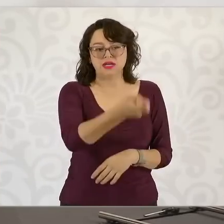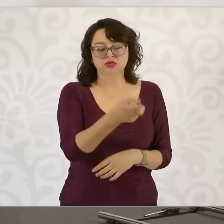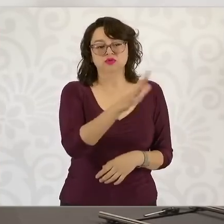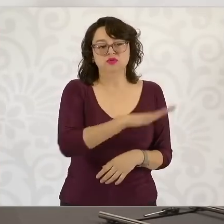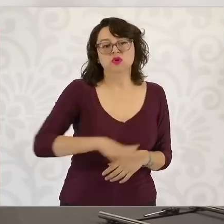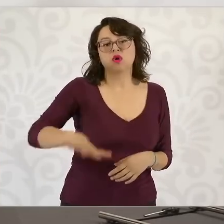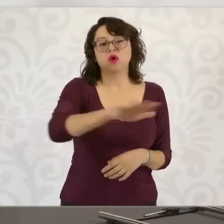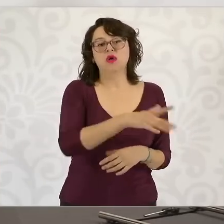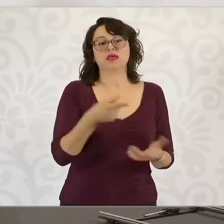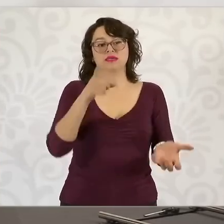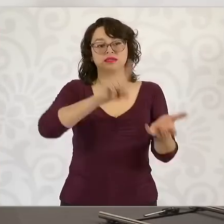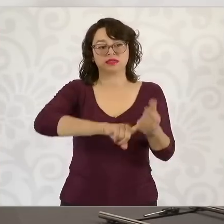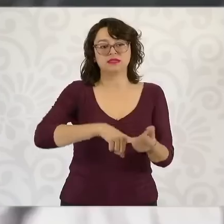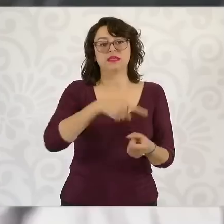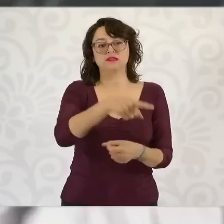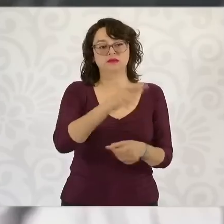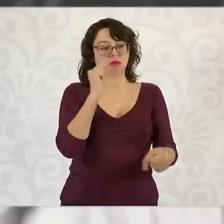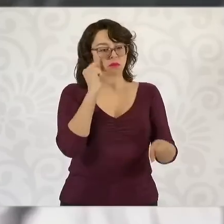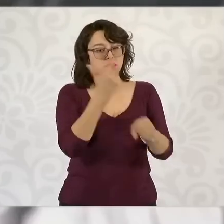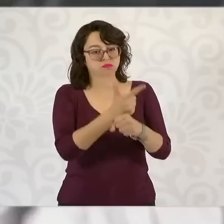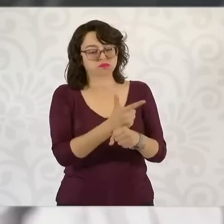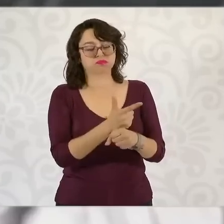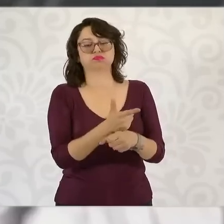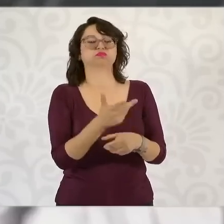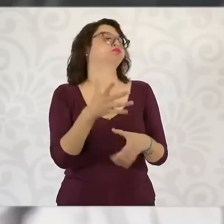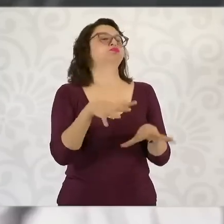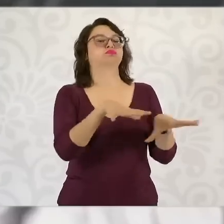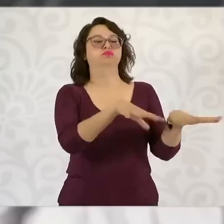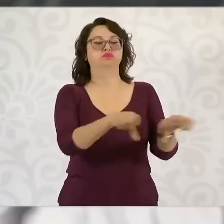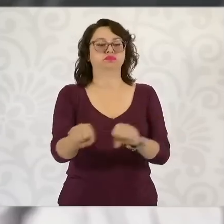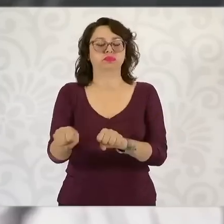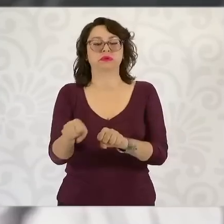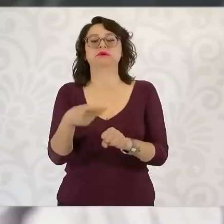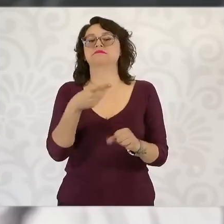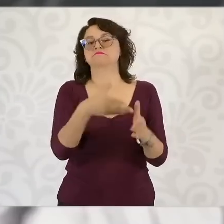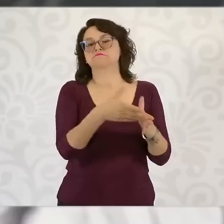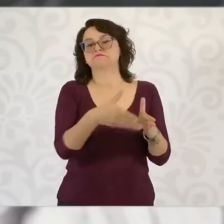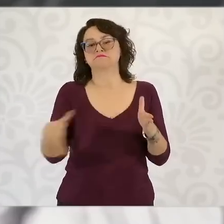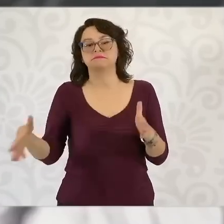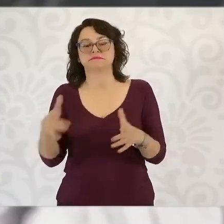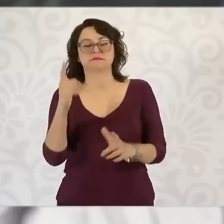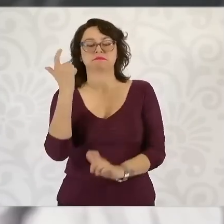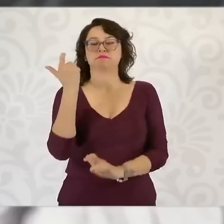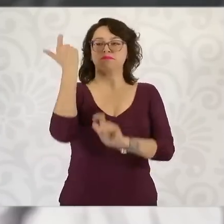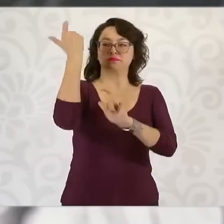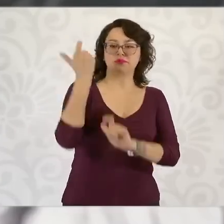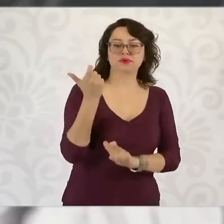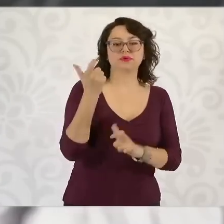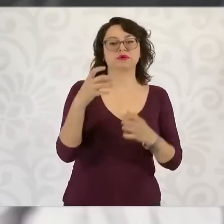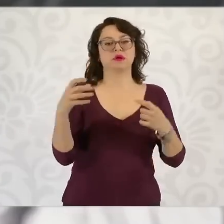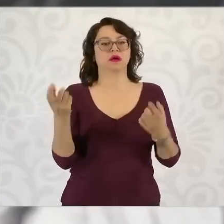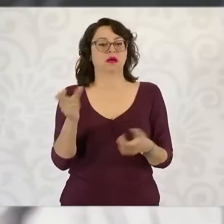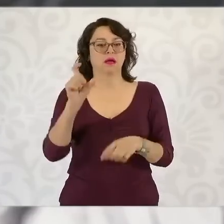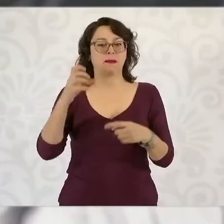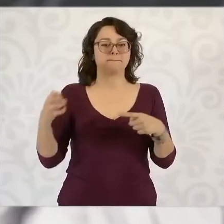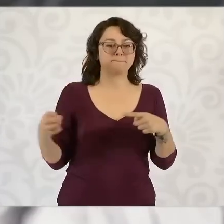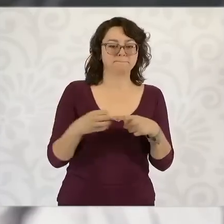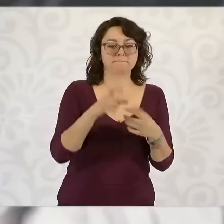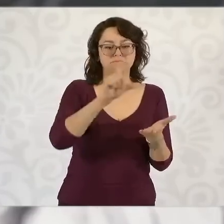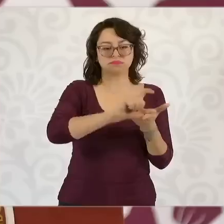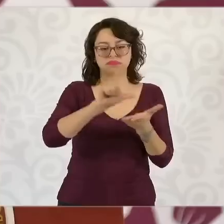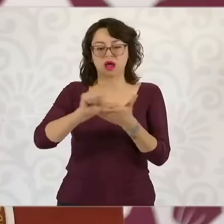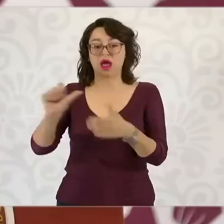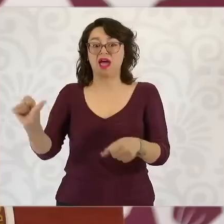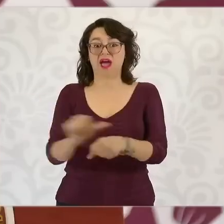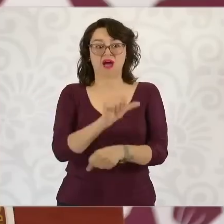de la Agencia Ministerial de Investigación en la entidad, y durante esta acción se les aseguraron armamento, cartuchos, automóviles de lujo